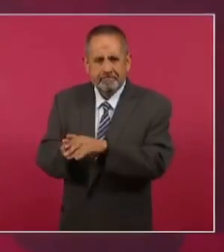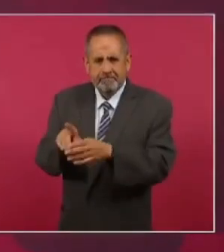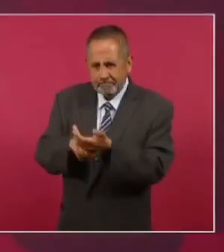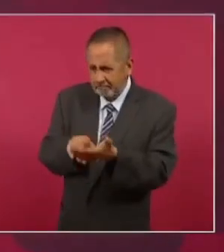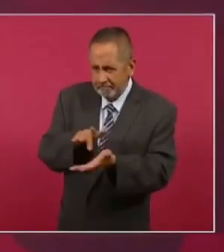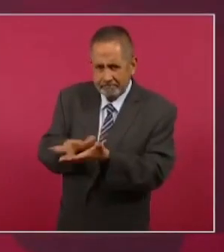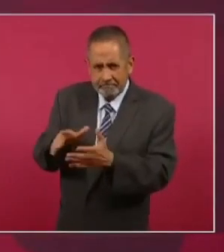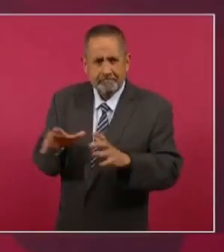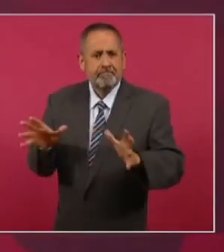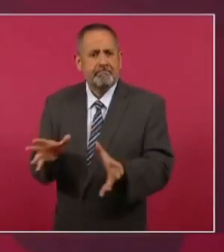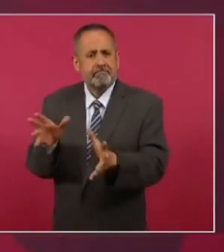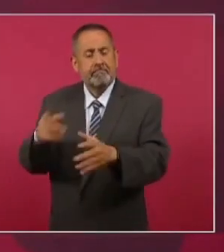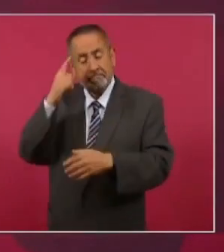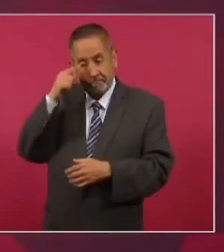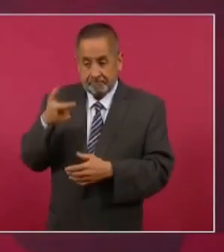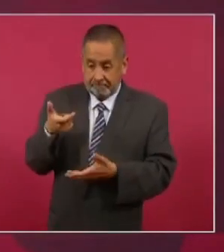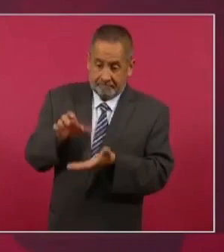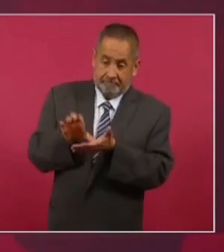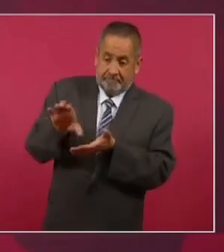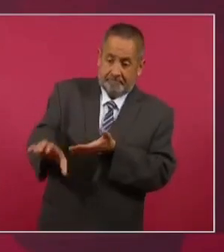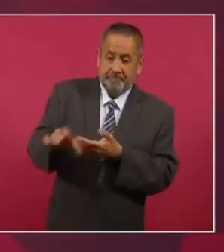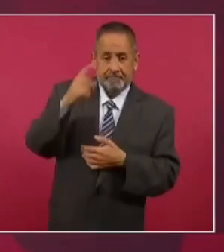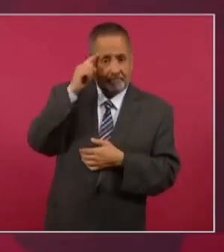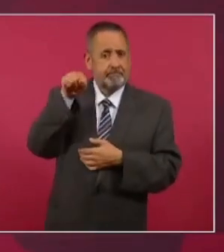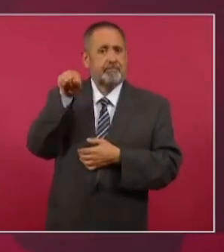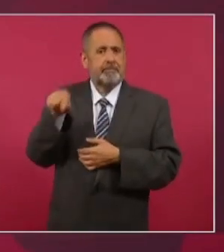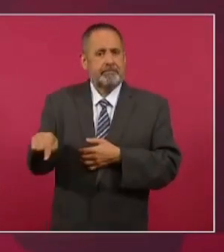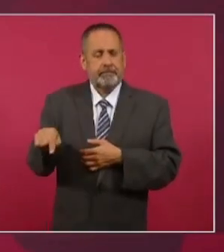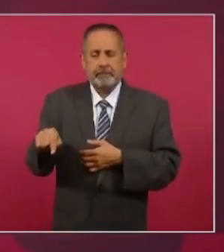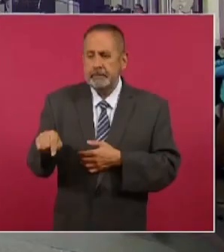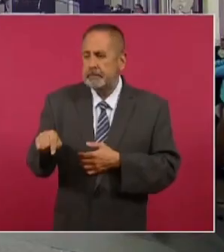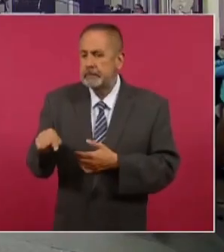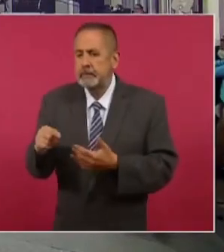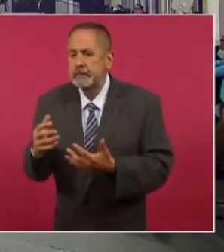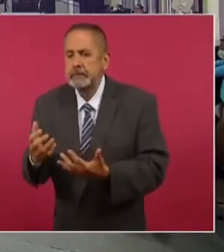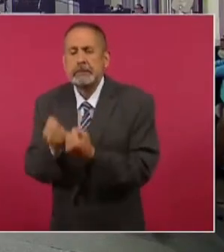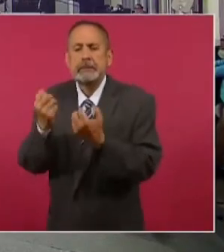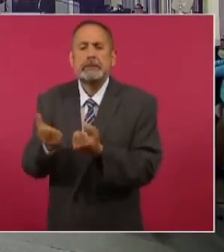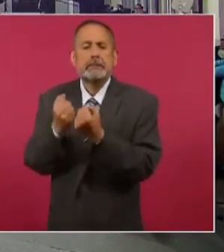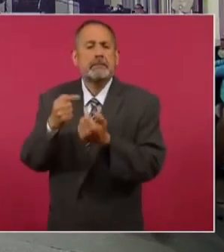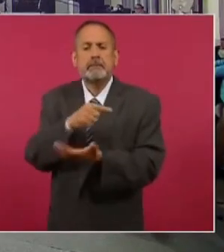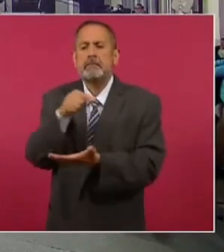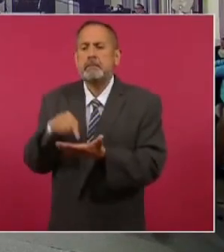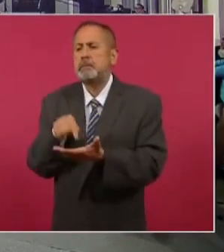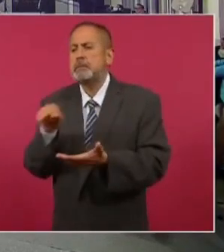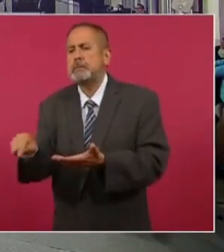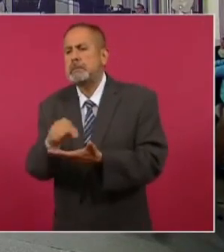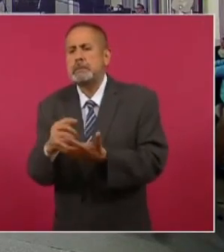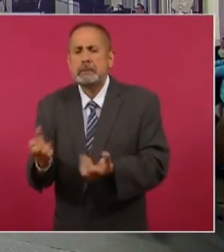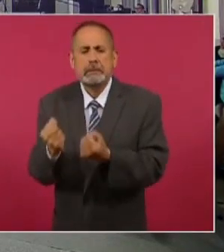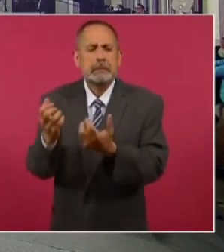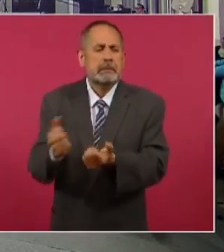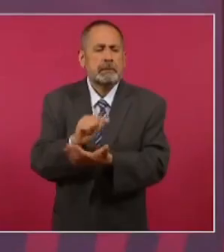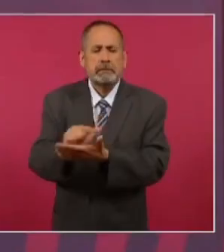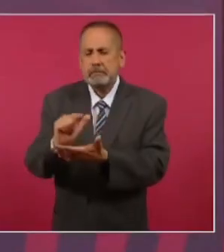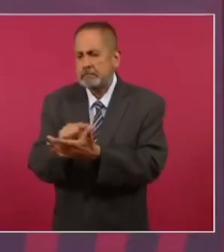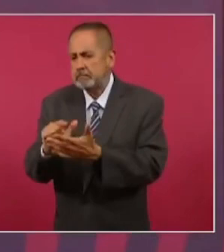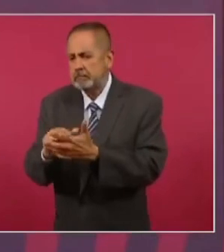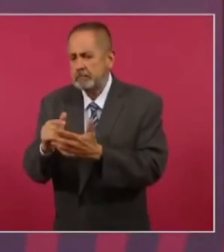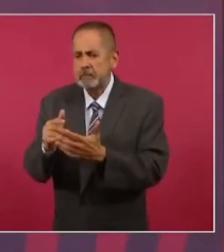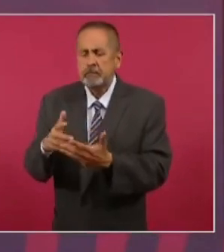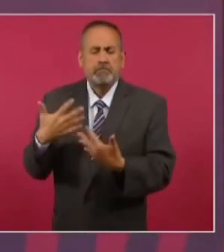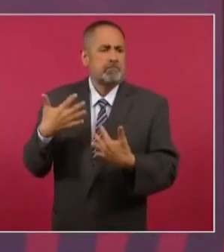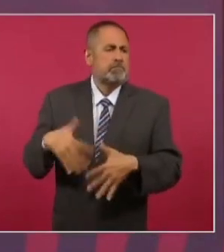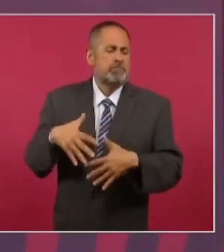para este recuperar nuestro pasado glorioso